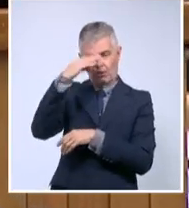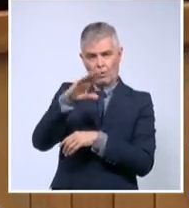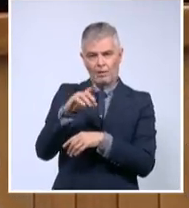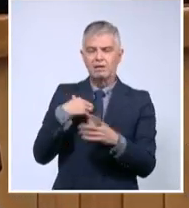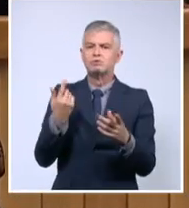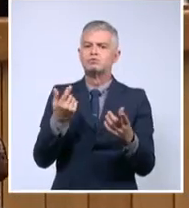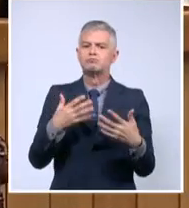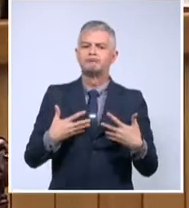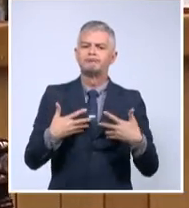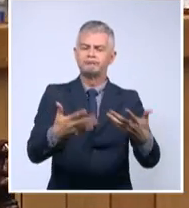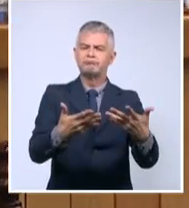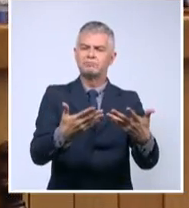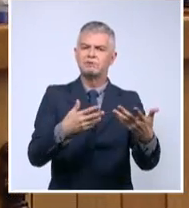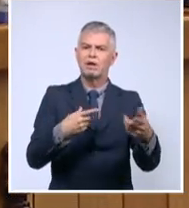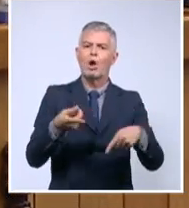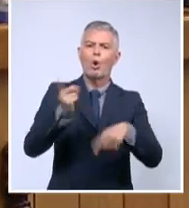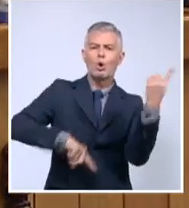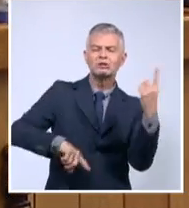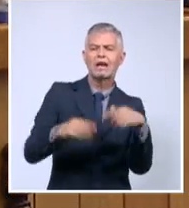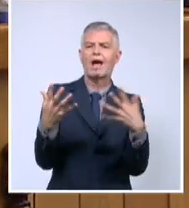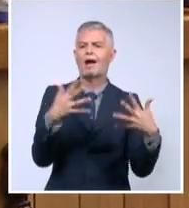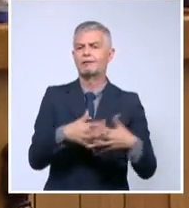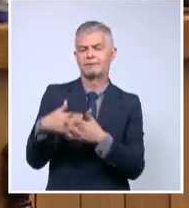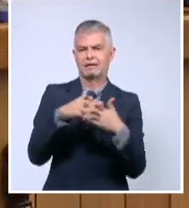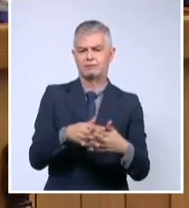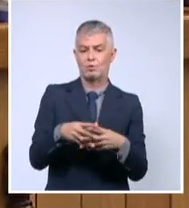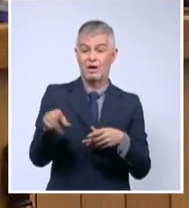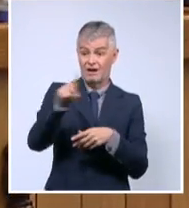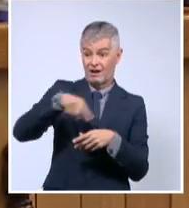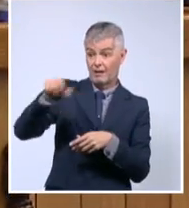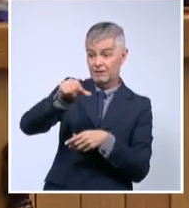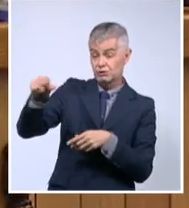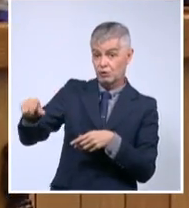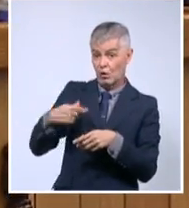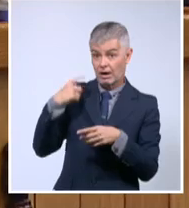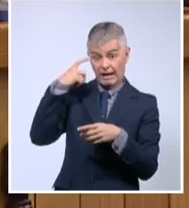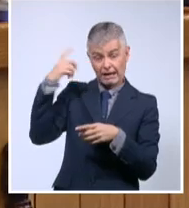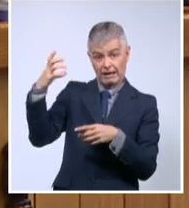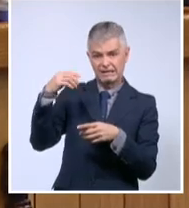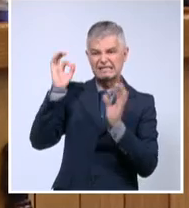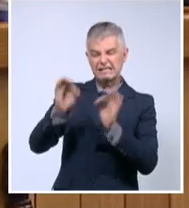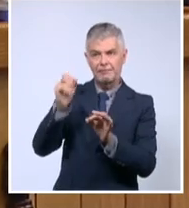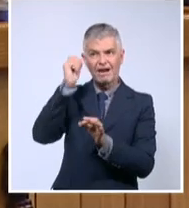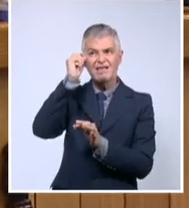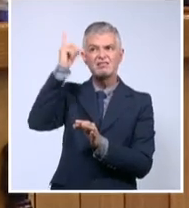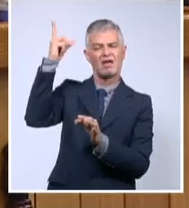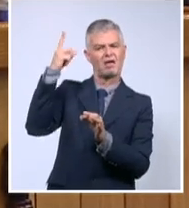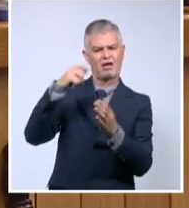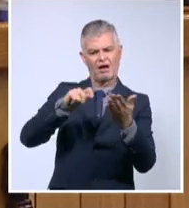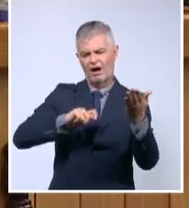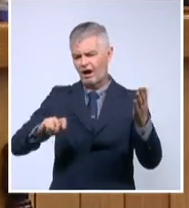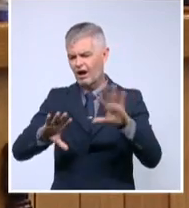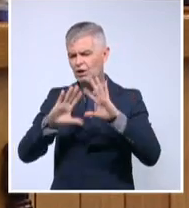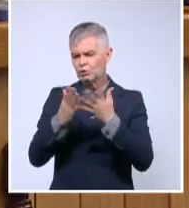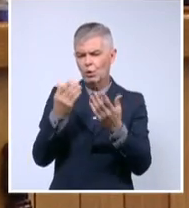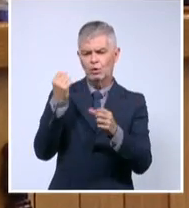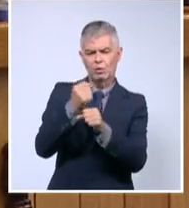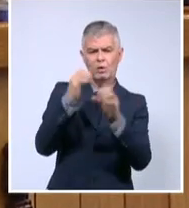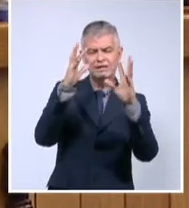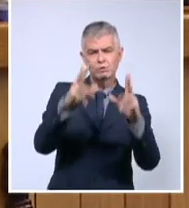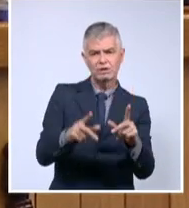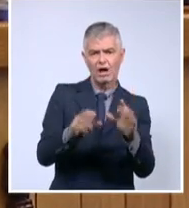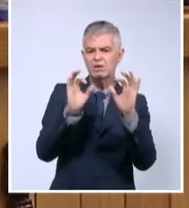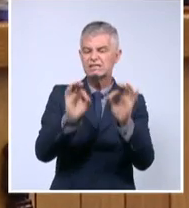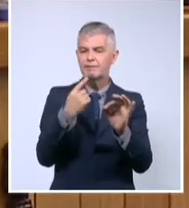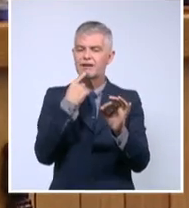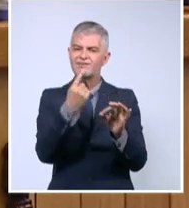antiimperialismo? Son ellas y ellos los que siempre marcaron, con sus ideas y sus obras, los límites de cualquier diálogo en la